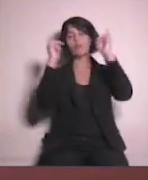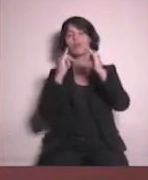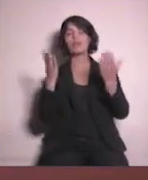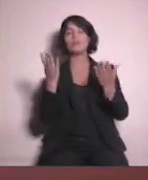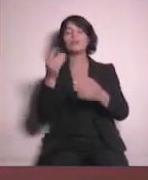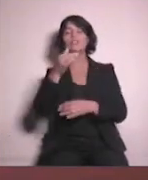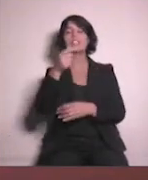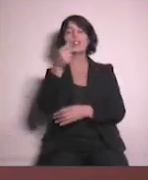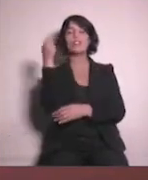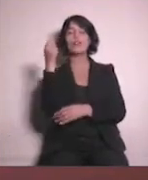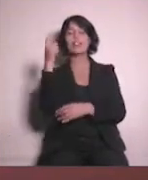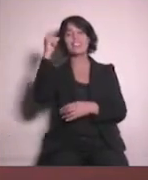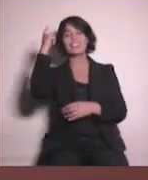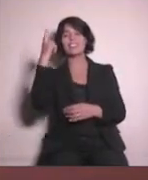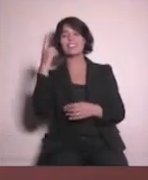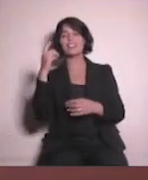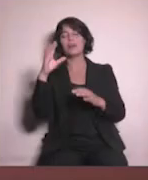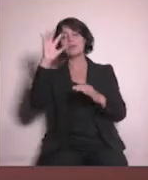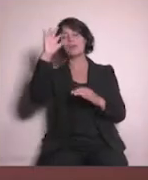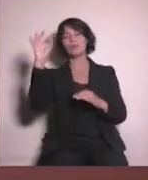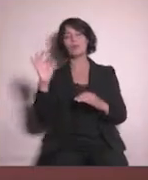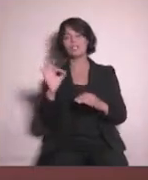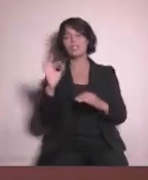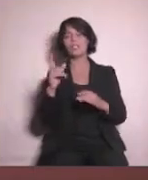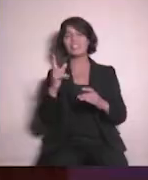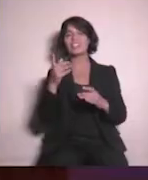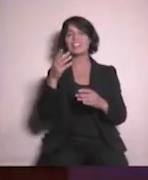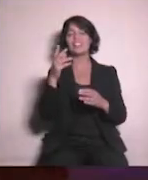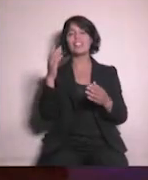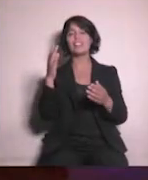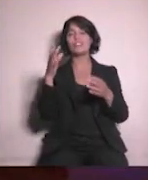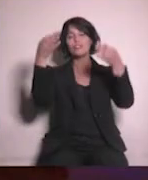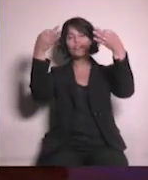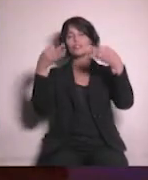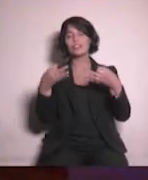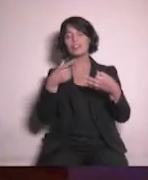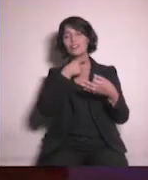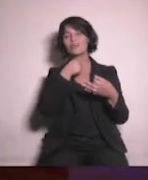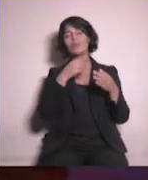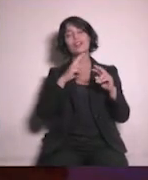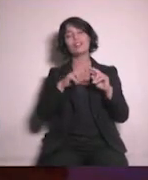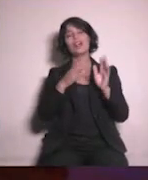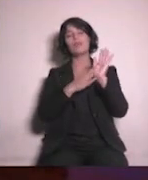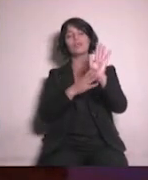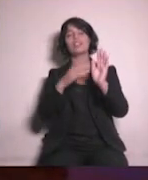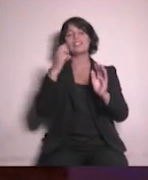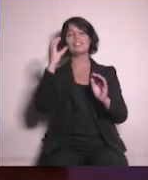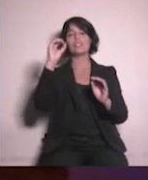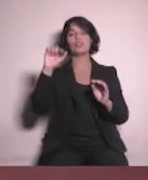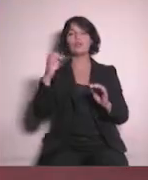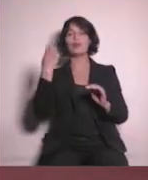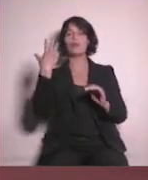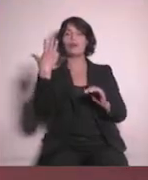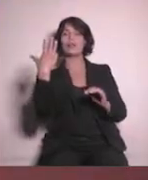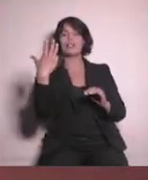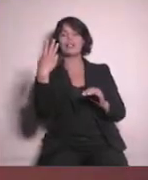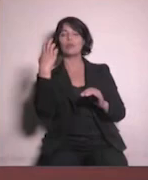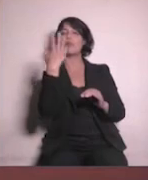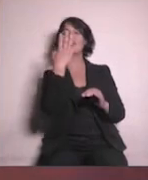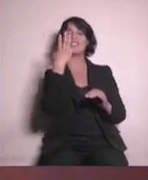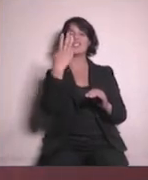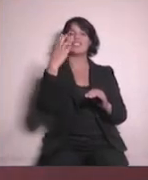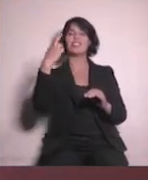se entiende es sobre el porcentaje del saldo. Y aquí lo que hemos querido hacer al mostrar el 0,48, es decir,